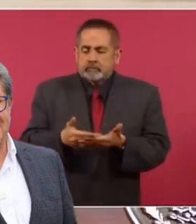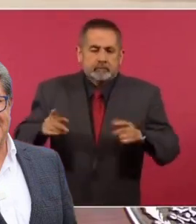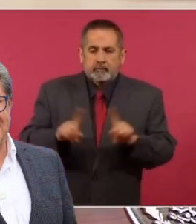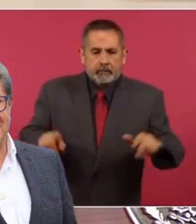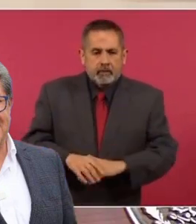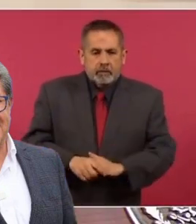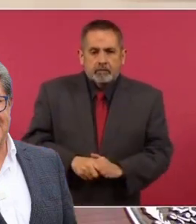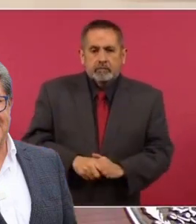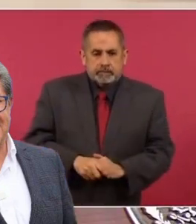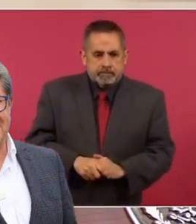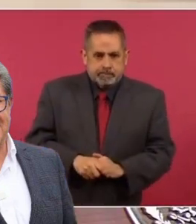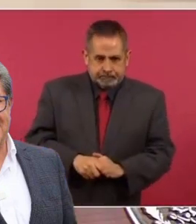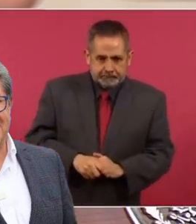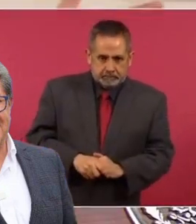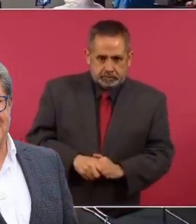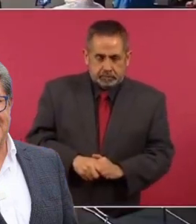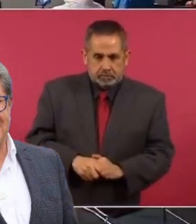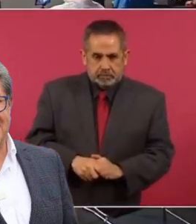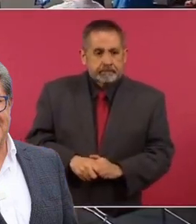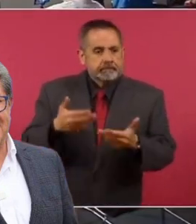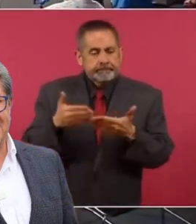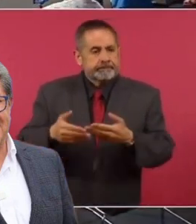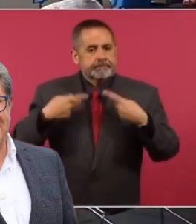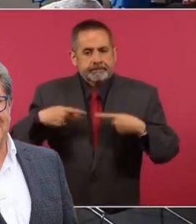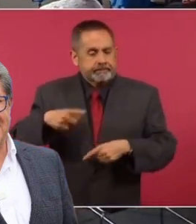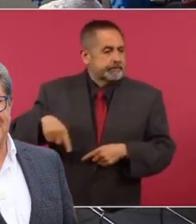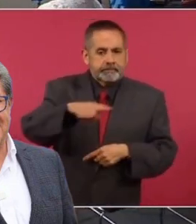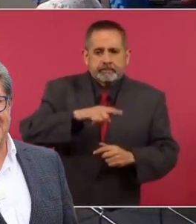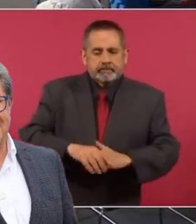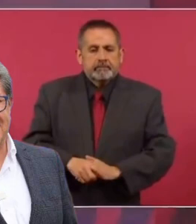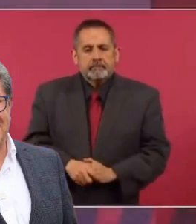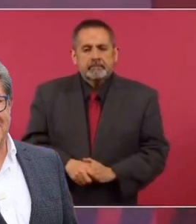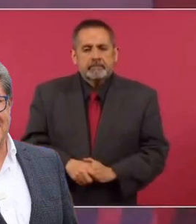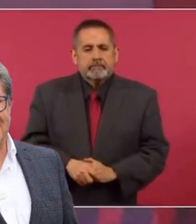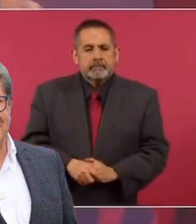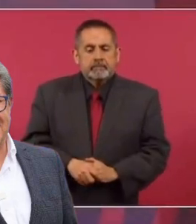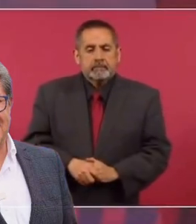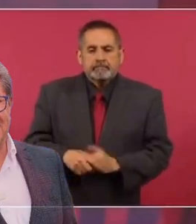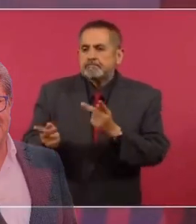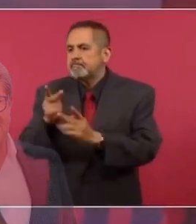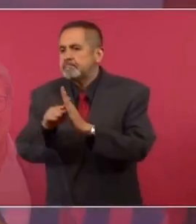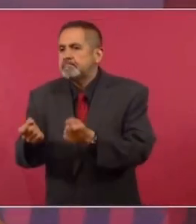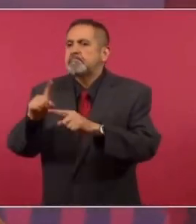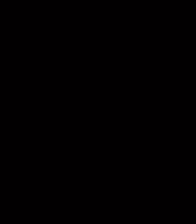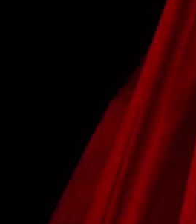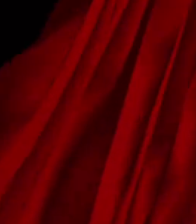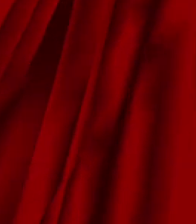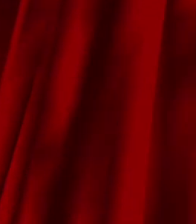Yo tengo. Ahora va a ser la gente. Van a haber encuestas.